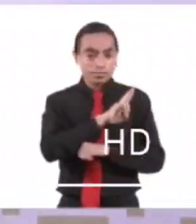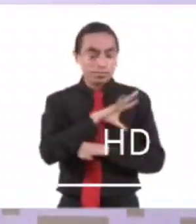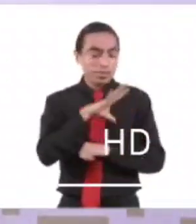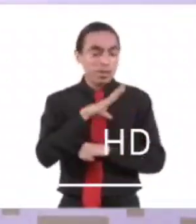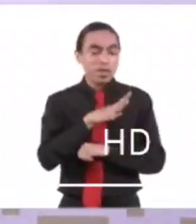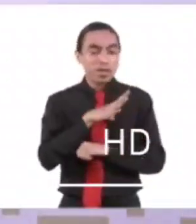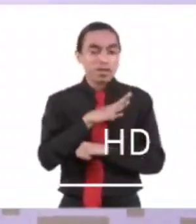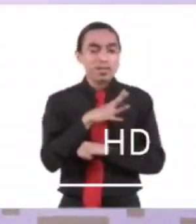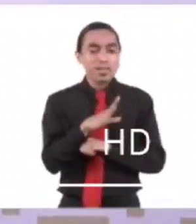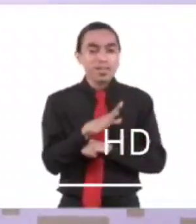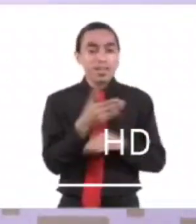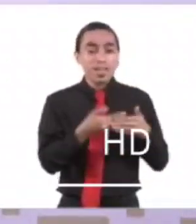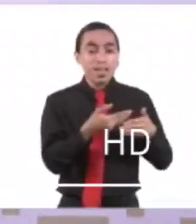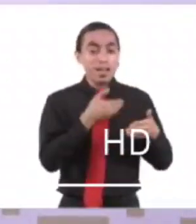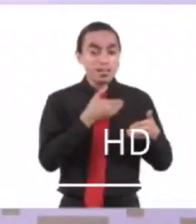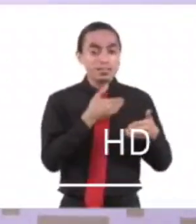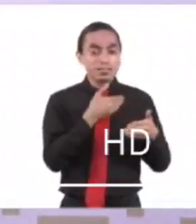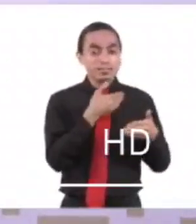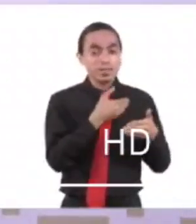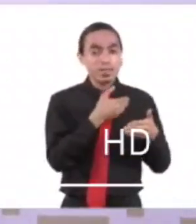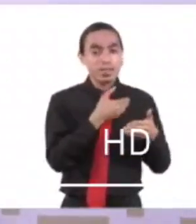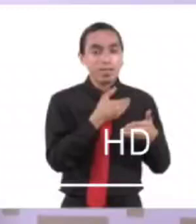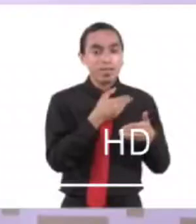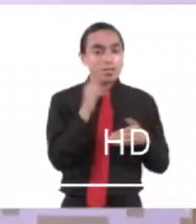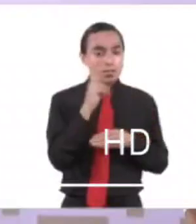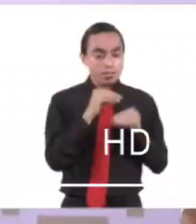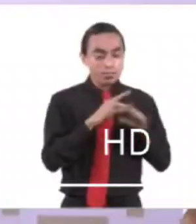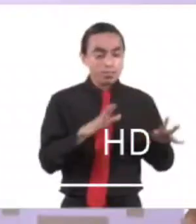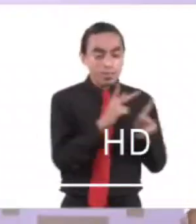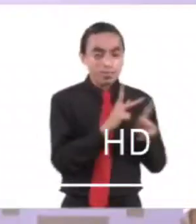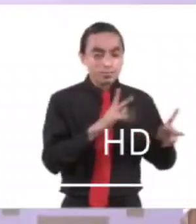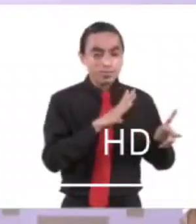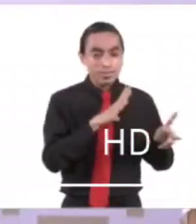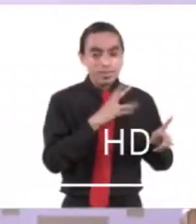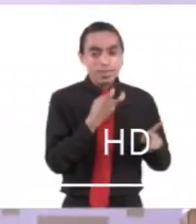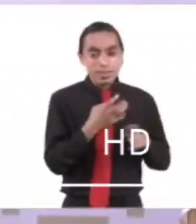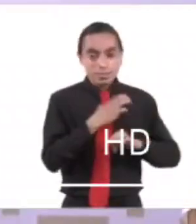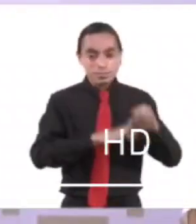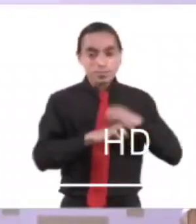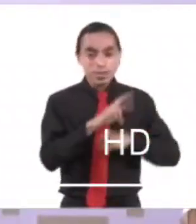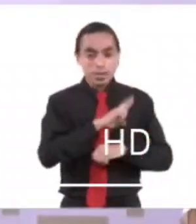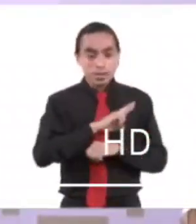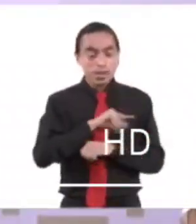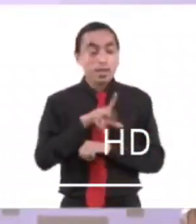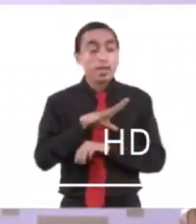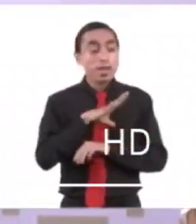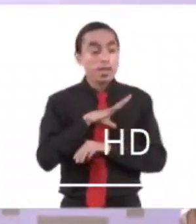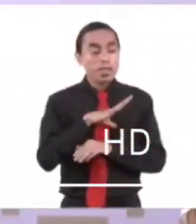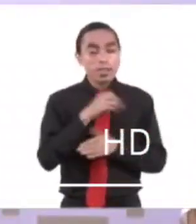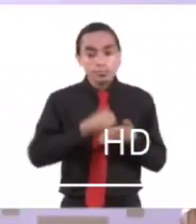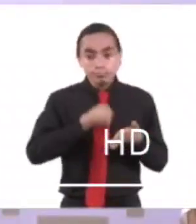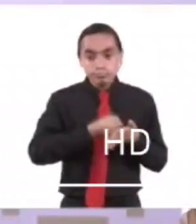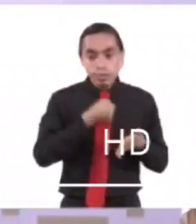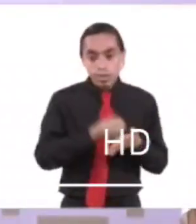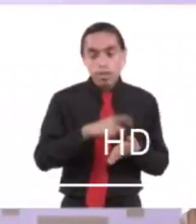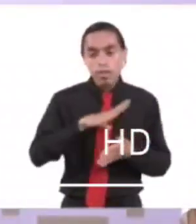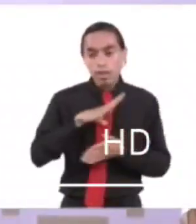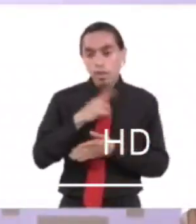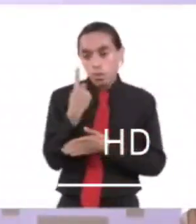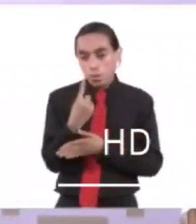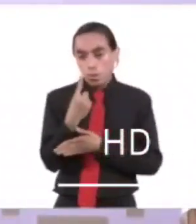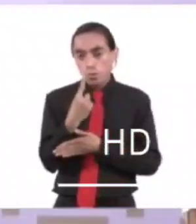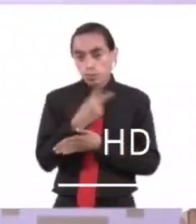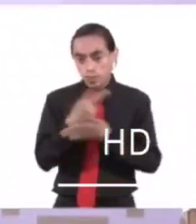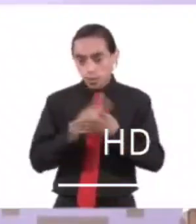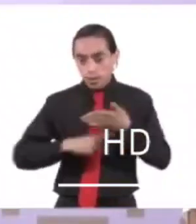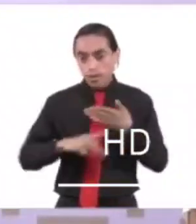existía como medios públicos, que era Imevisión. Él insistió en la necesidad de que hubiera un canal para la cultura y